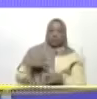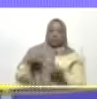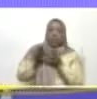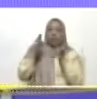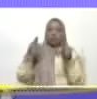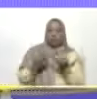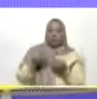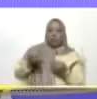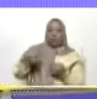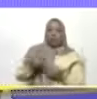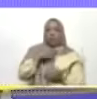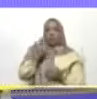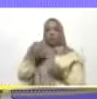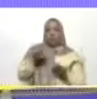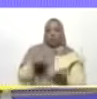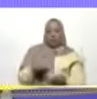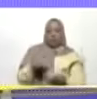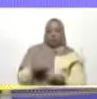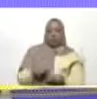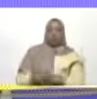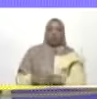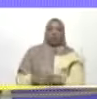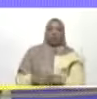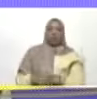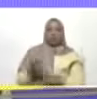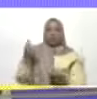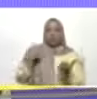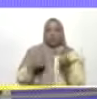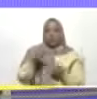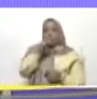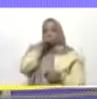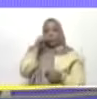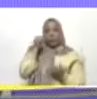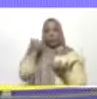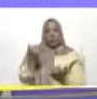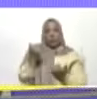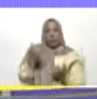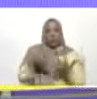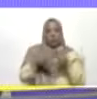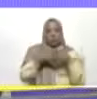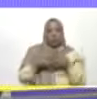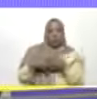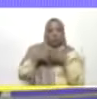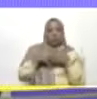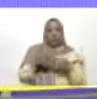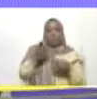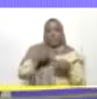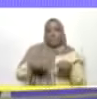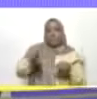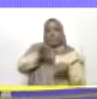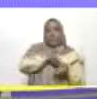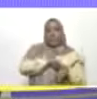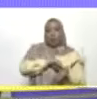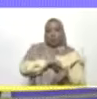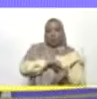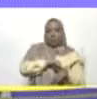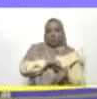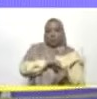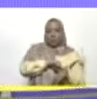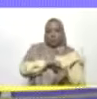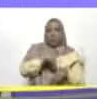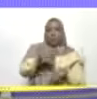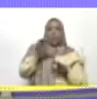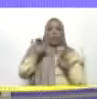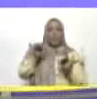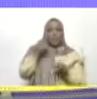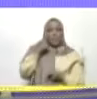y luego morir las drogas que están fabricando ahora el Imperio norteamericano son peores Ustedes han